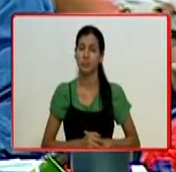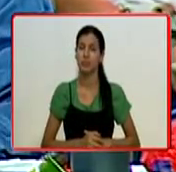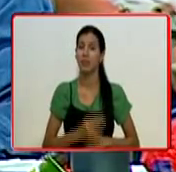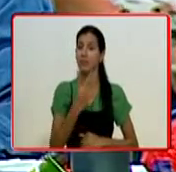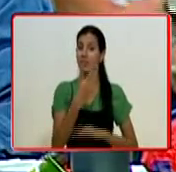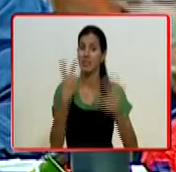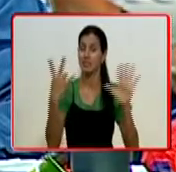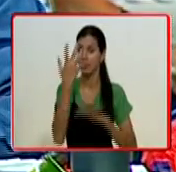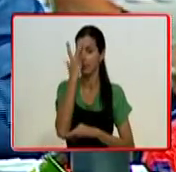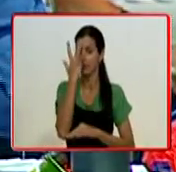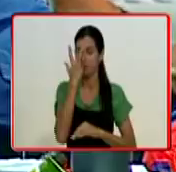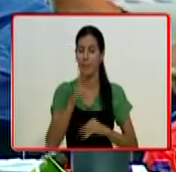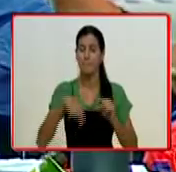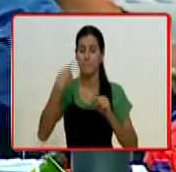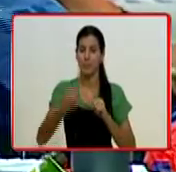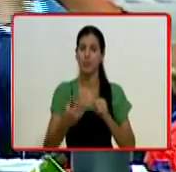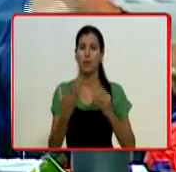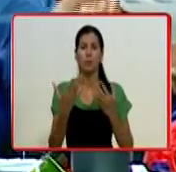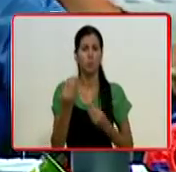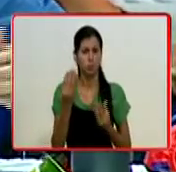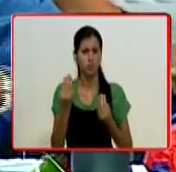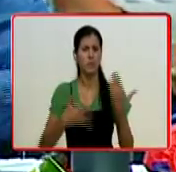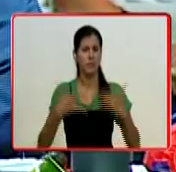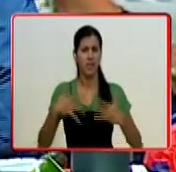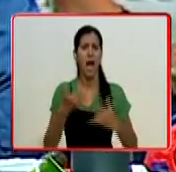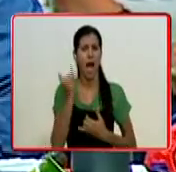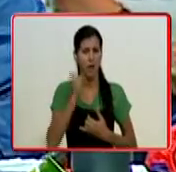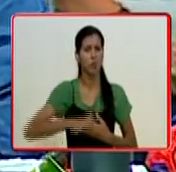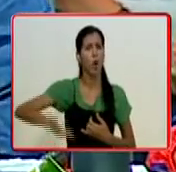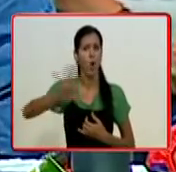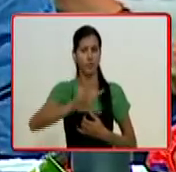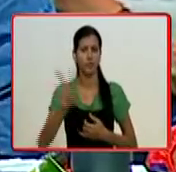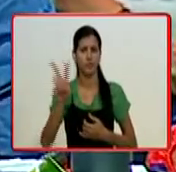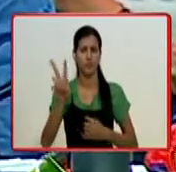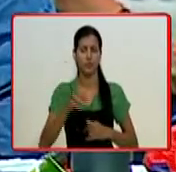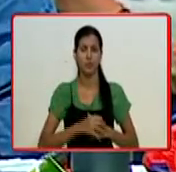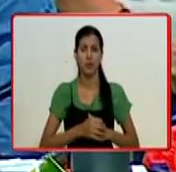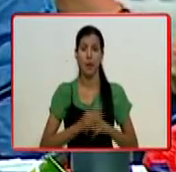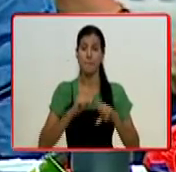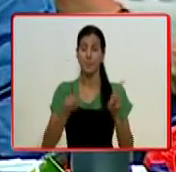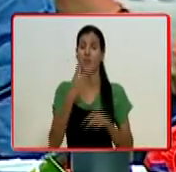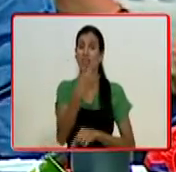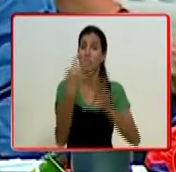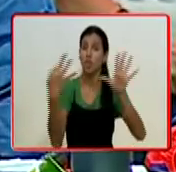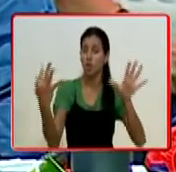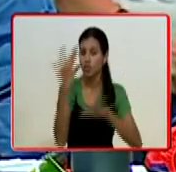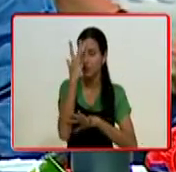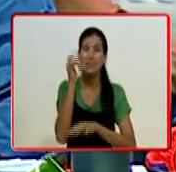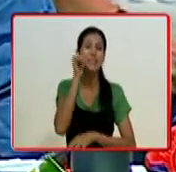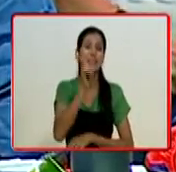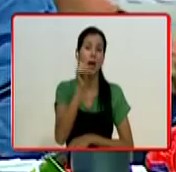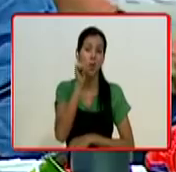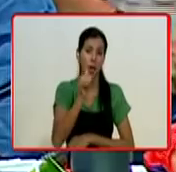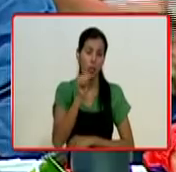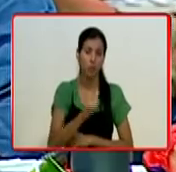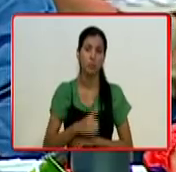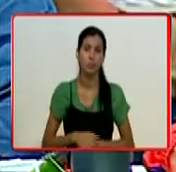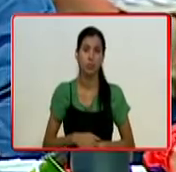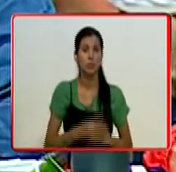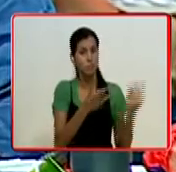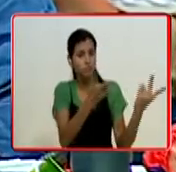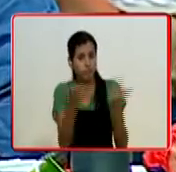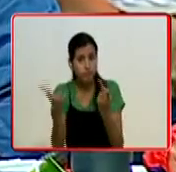27 de febrero, mañana hay muchas actividades en todo el país, pero el 28 de febrero, el sábado, yo los